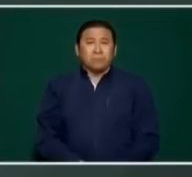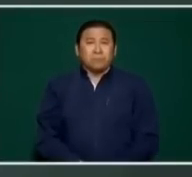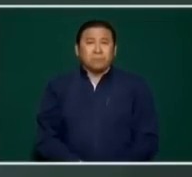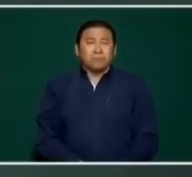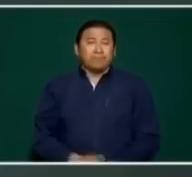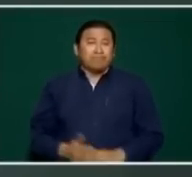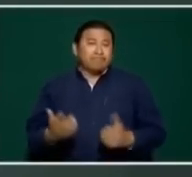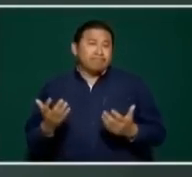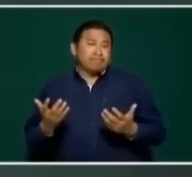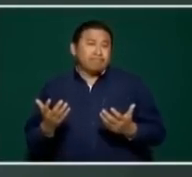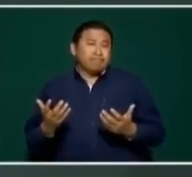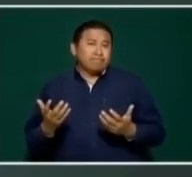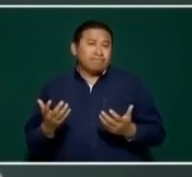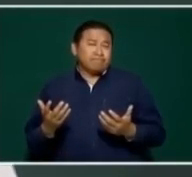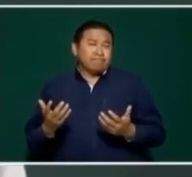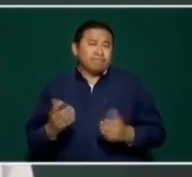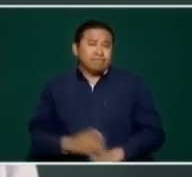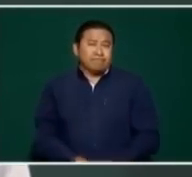En